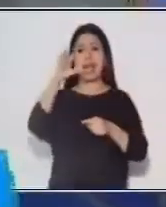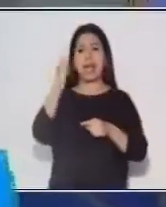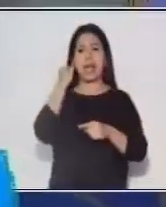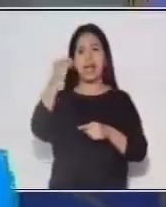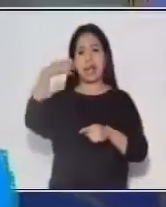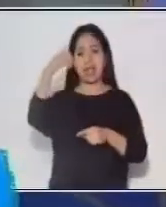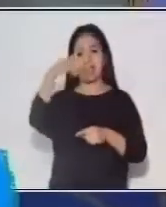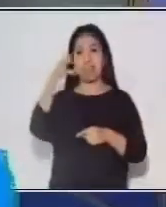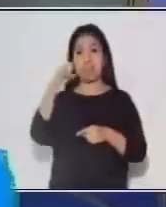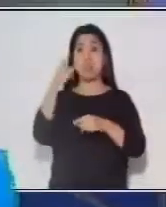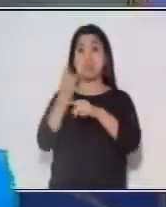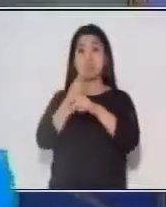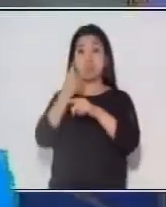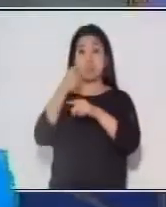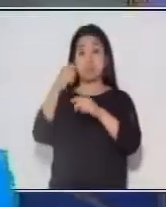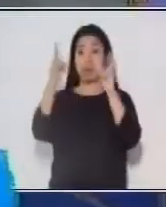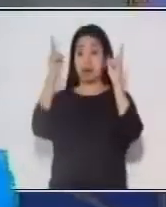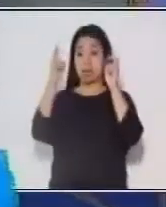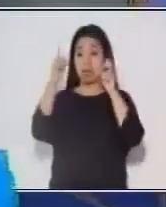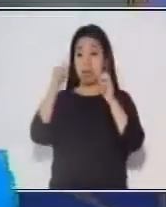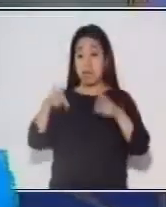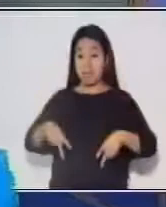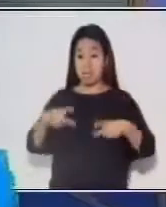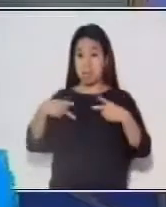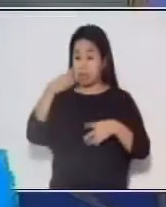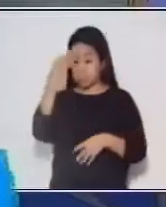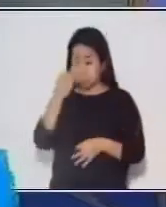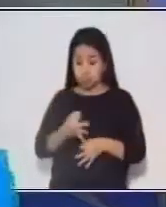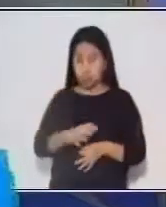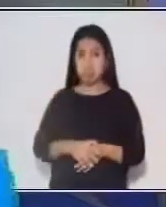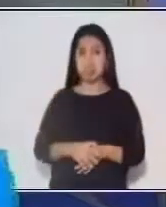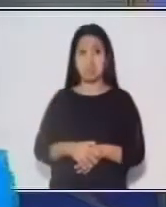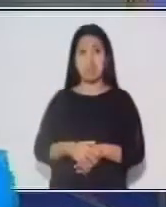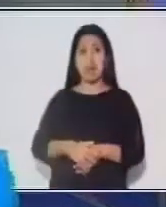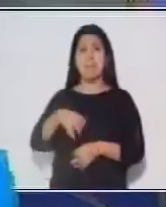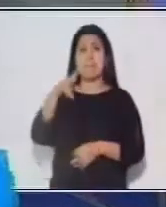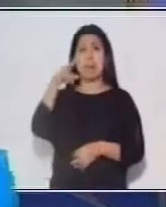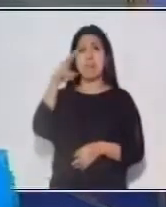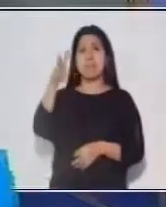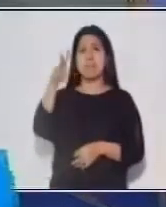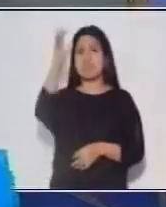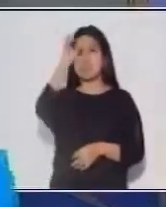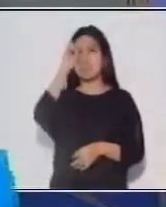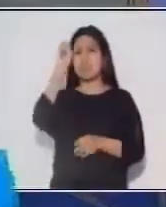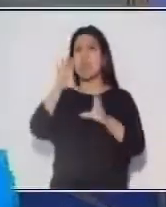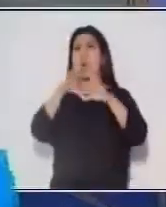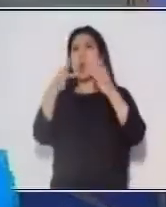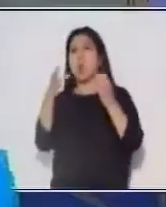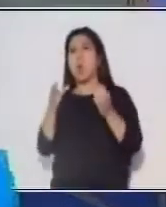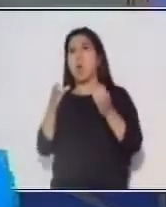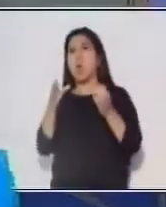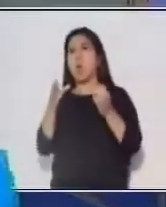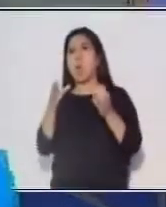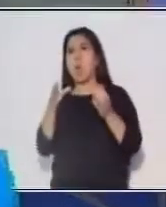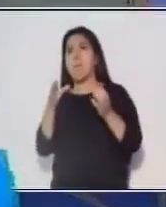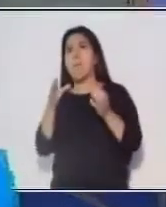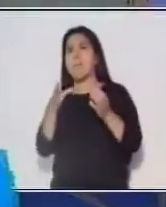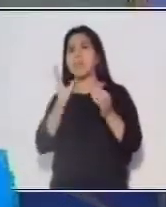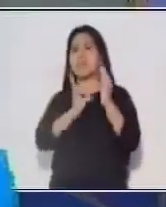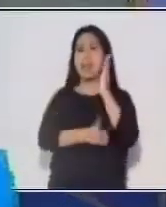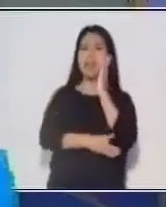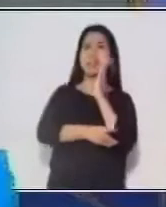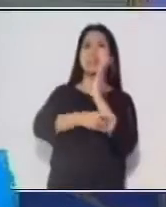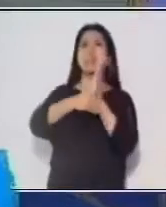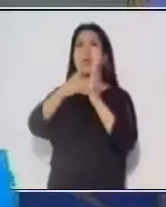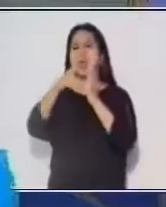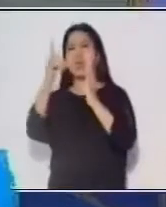vida real para que podamos observar cómo vamos a relacionar todo este lenguaje